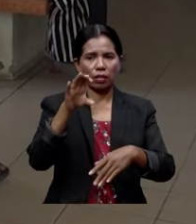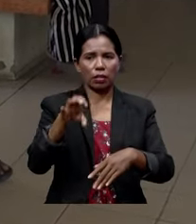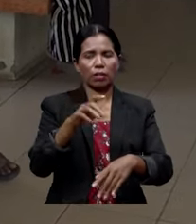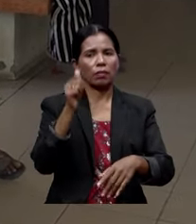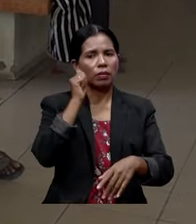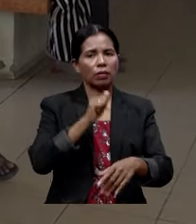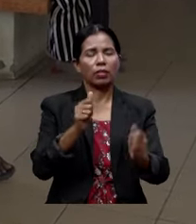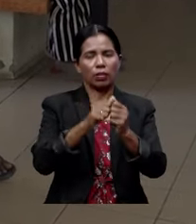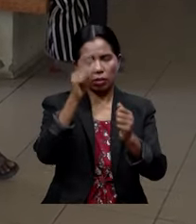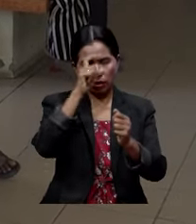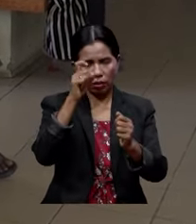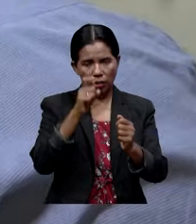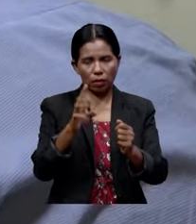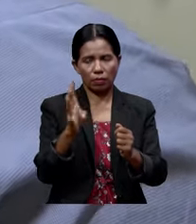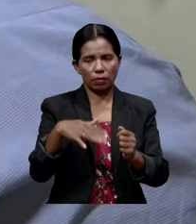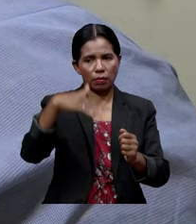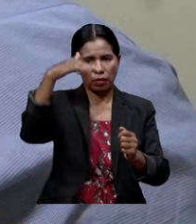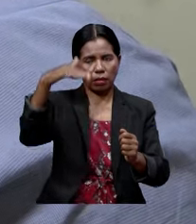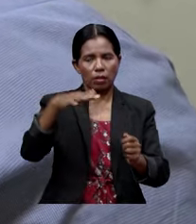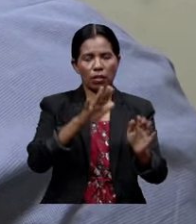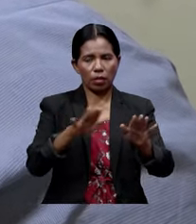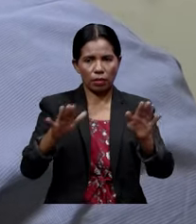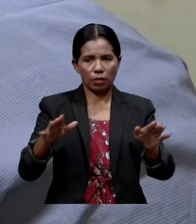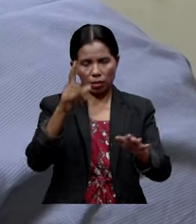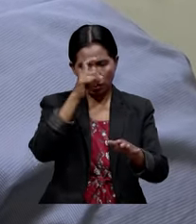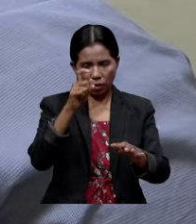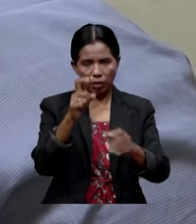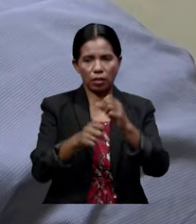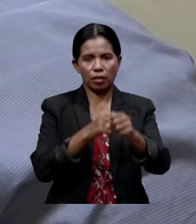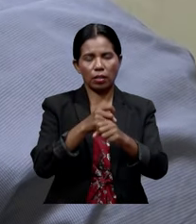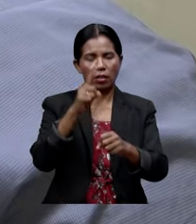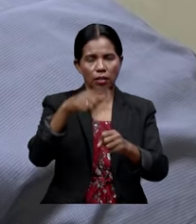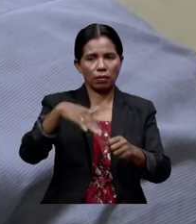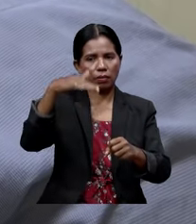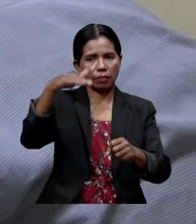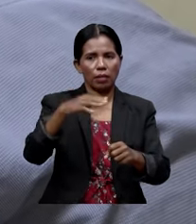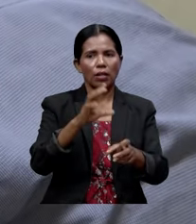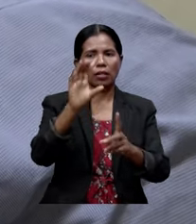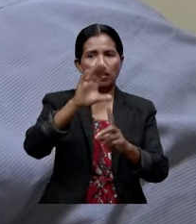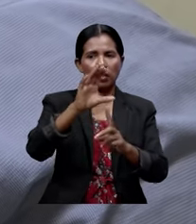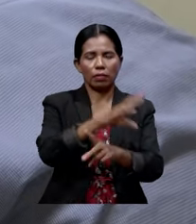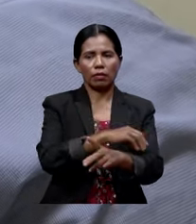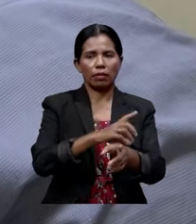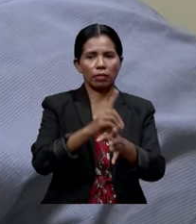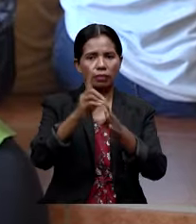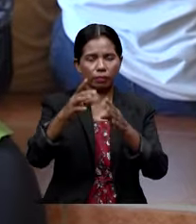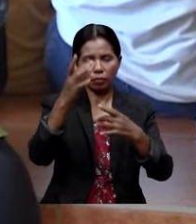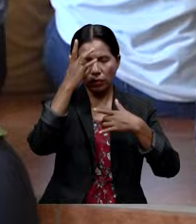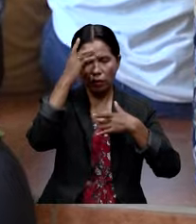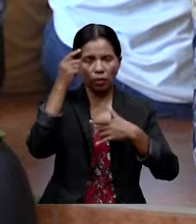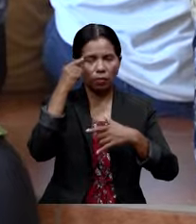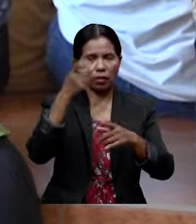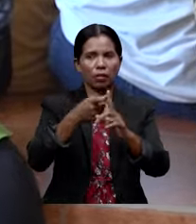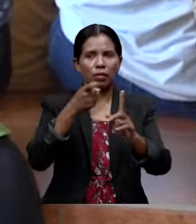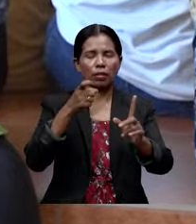feto, cuidade hat nulo baleten, inclui labare cuidade tinang ida baleten. O chefe do departamento de oftalmologia, Moras Mata, né, causa